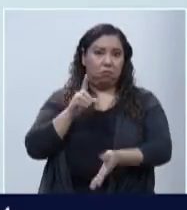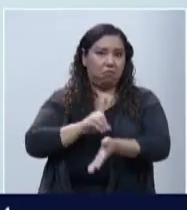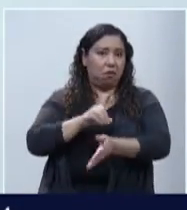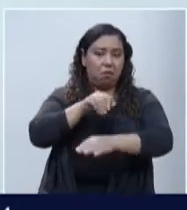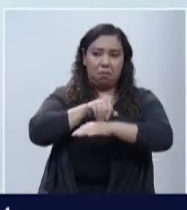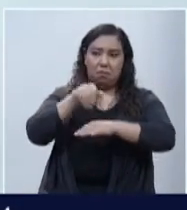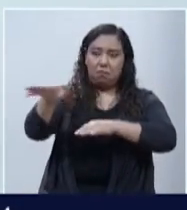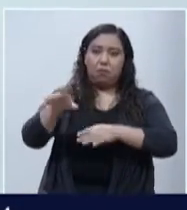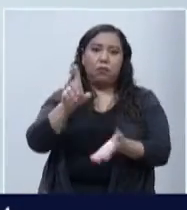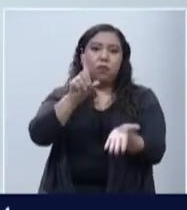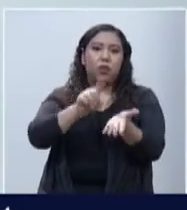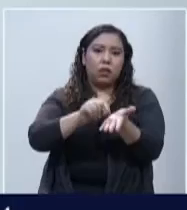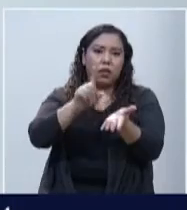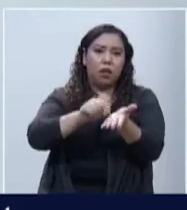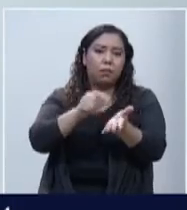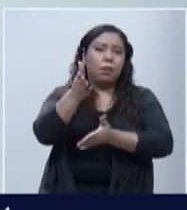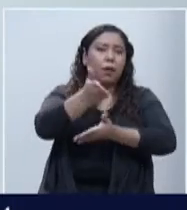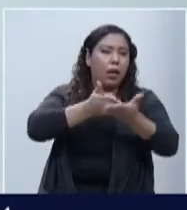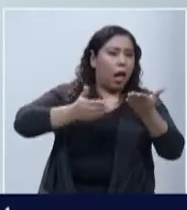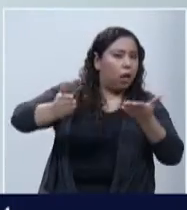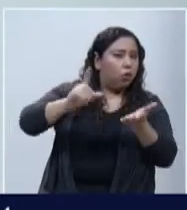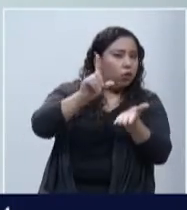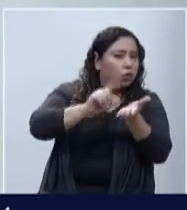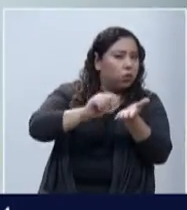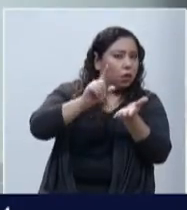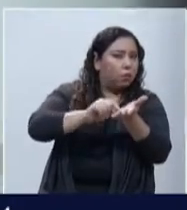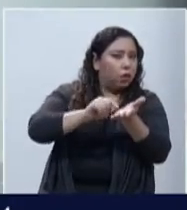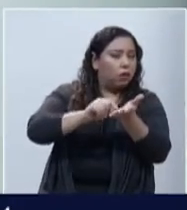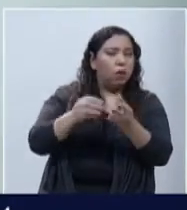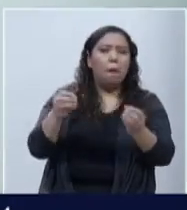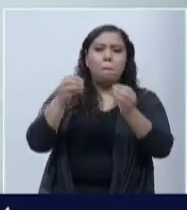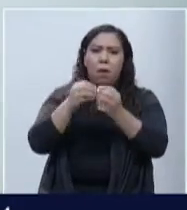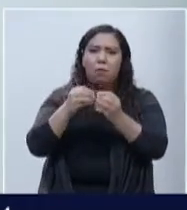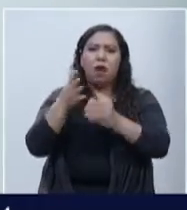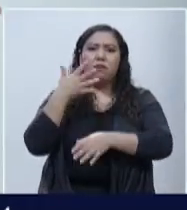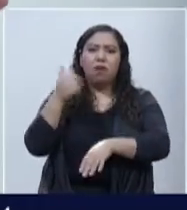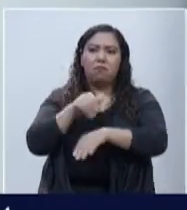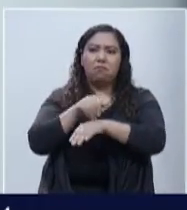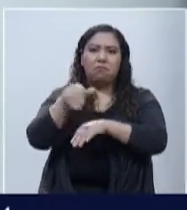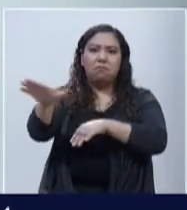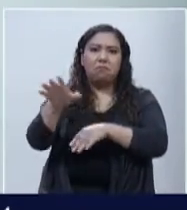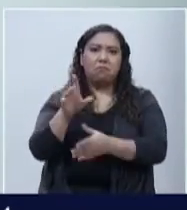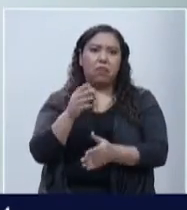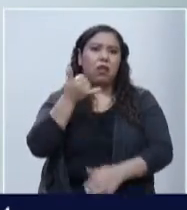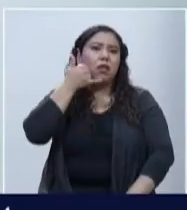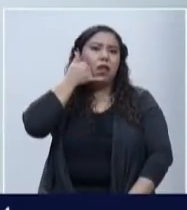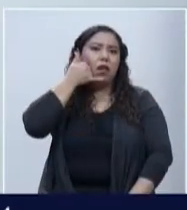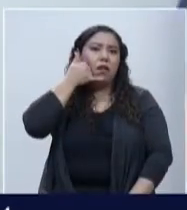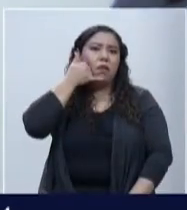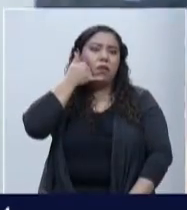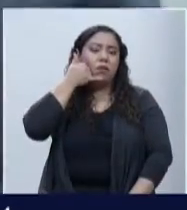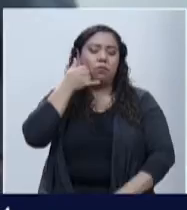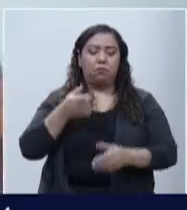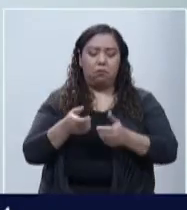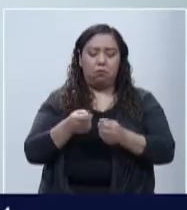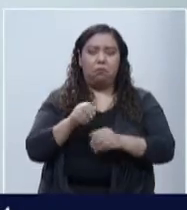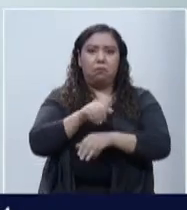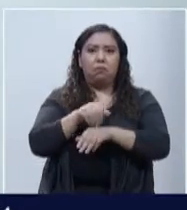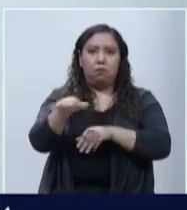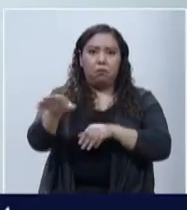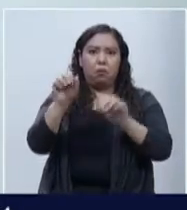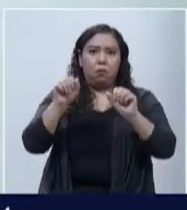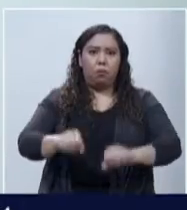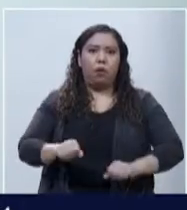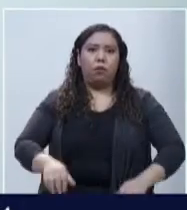se imprimen ciertos estudios que el médico requiere que son necesarios pero ya la base principal de ello es